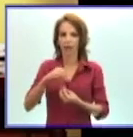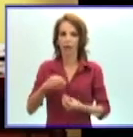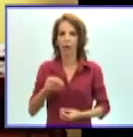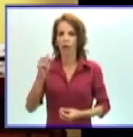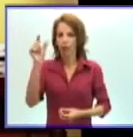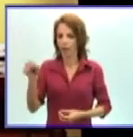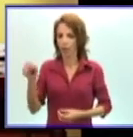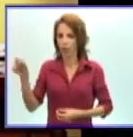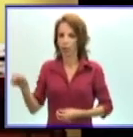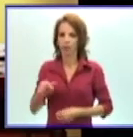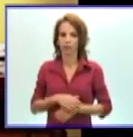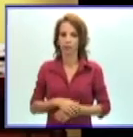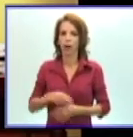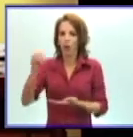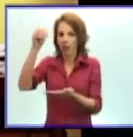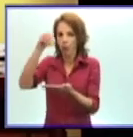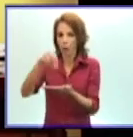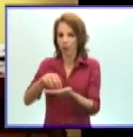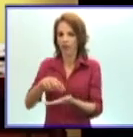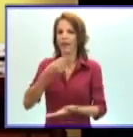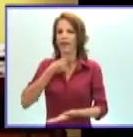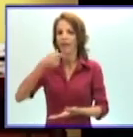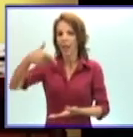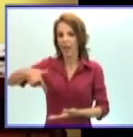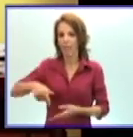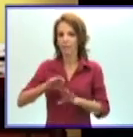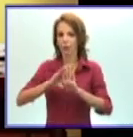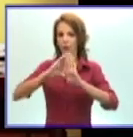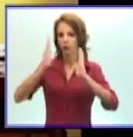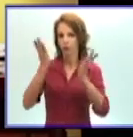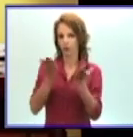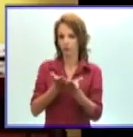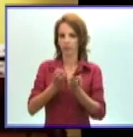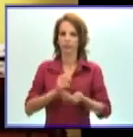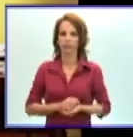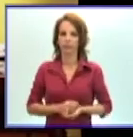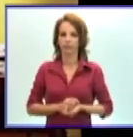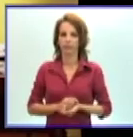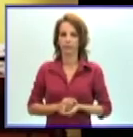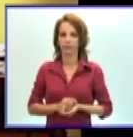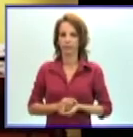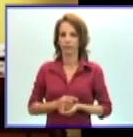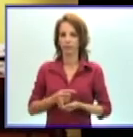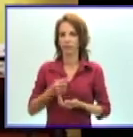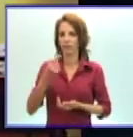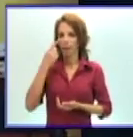poner ejemplos de universo. Vamos a poner las imágenes y las voy a comentar.